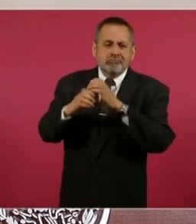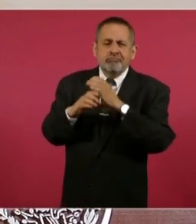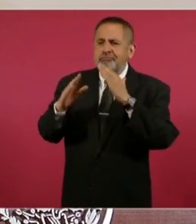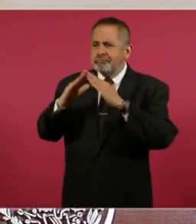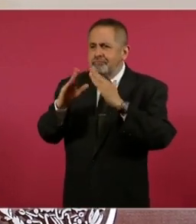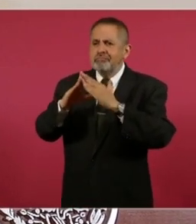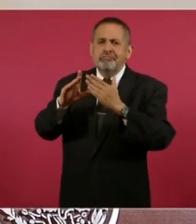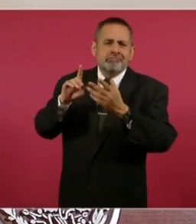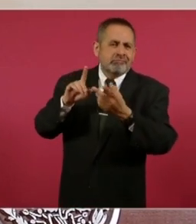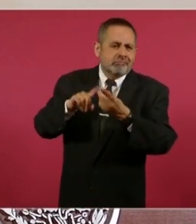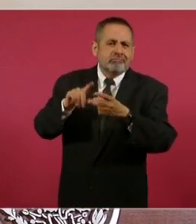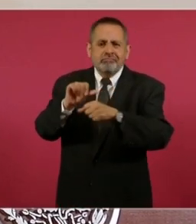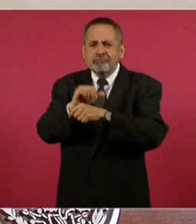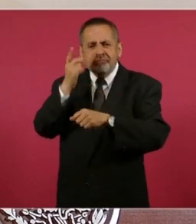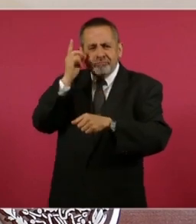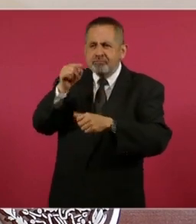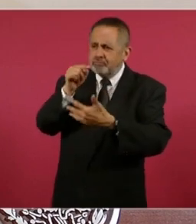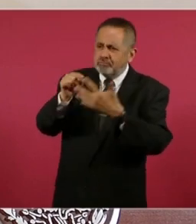públicos